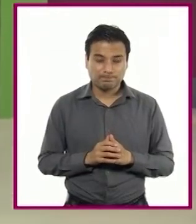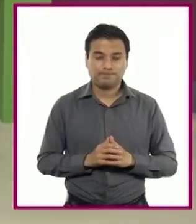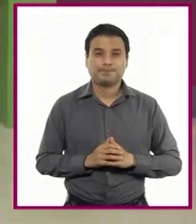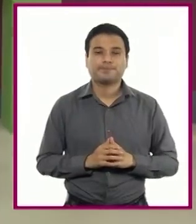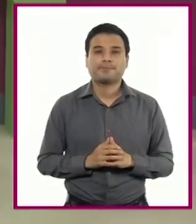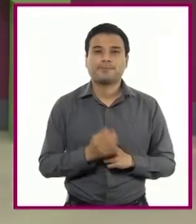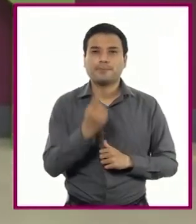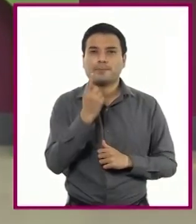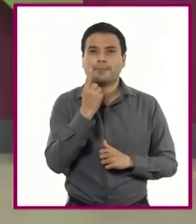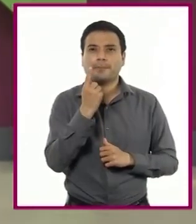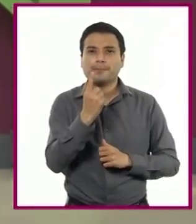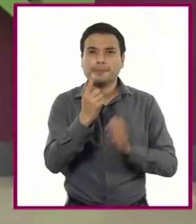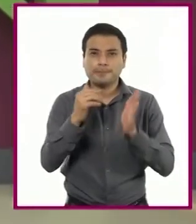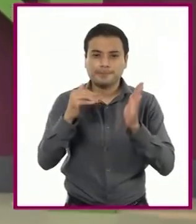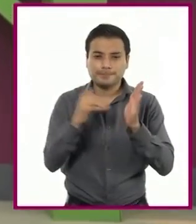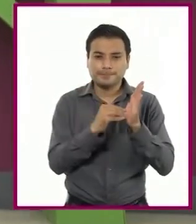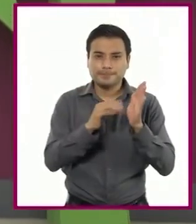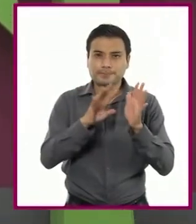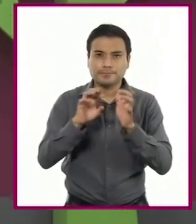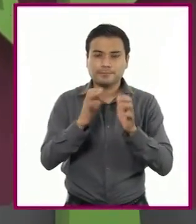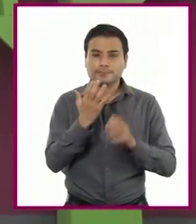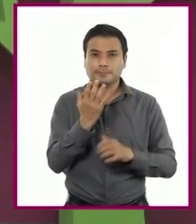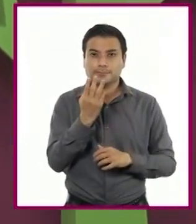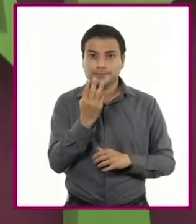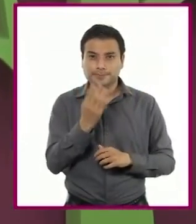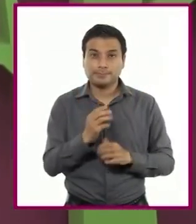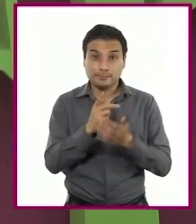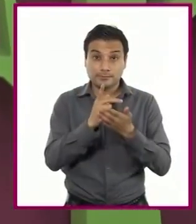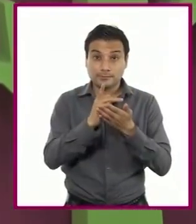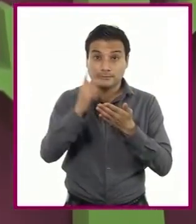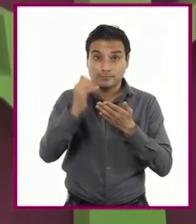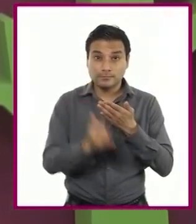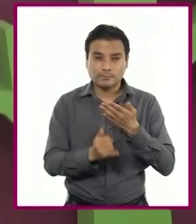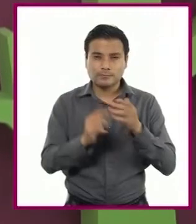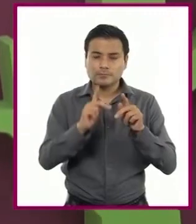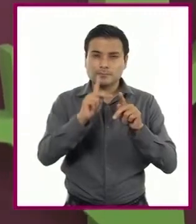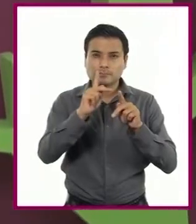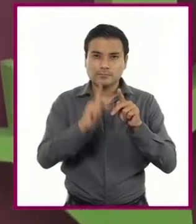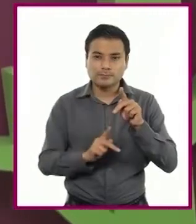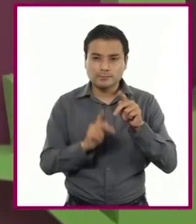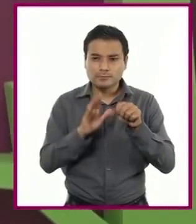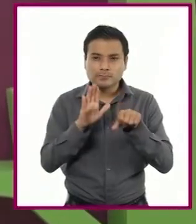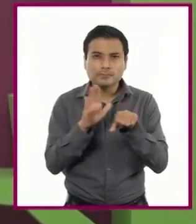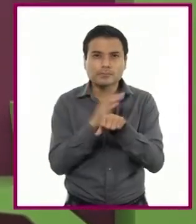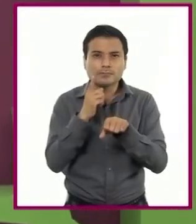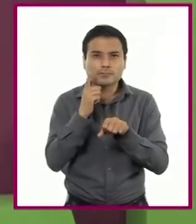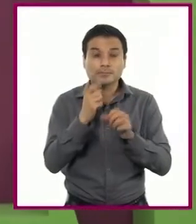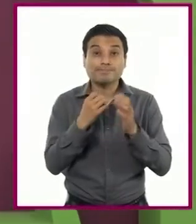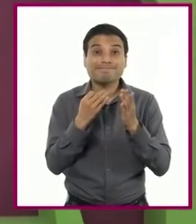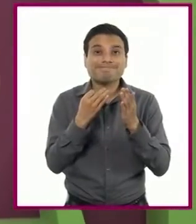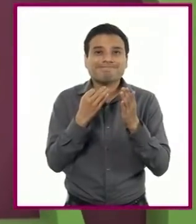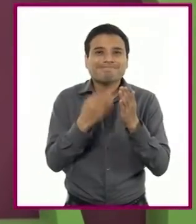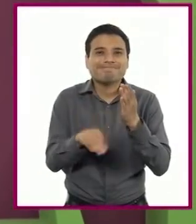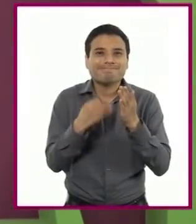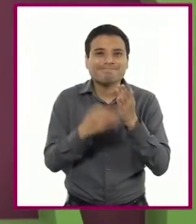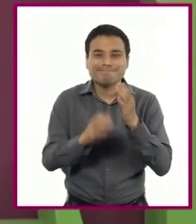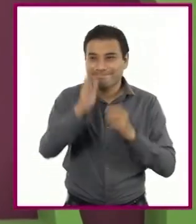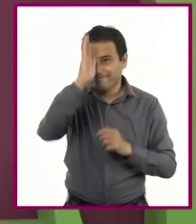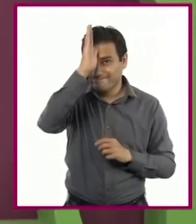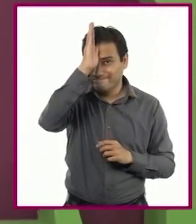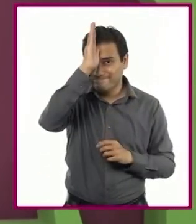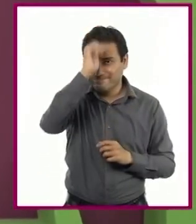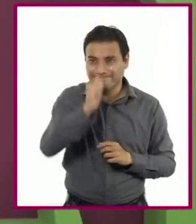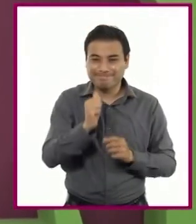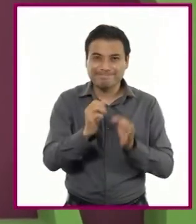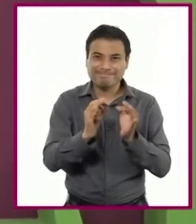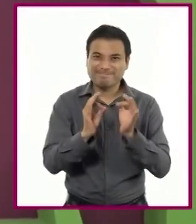En 1953, el proyecto se detuvo porque no había acuerdo acerca de lo que debía considerarse